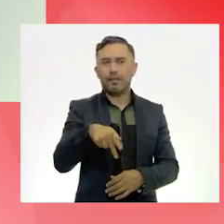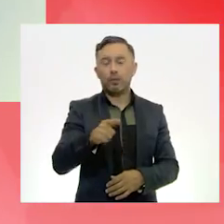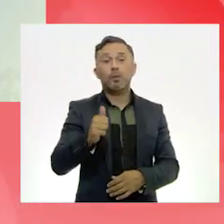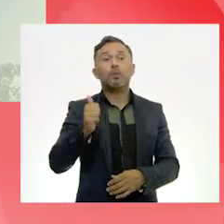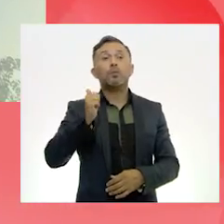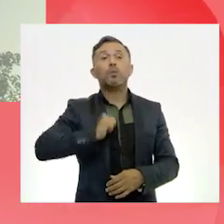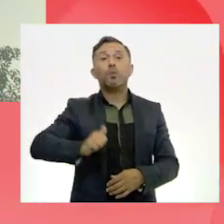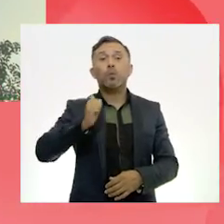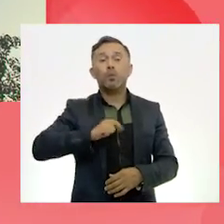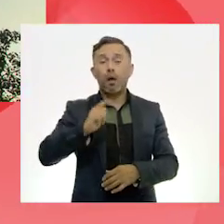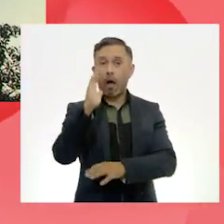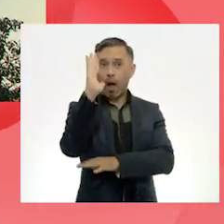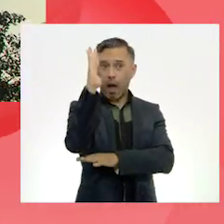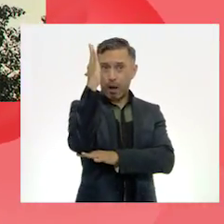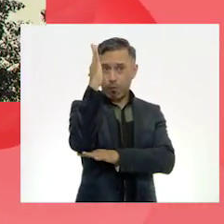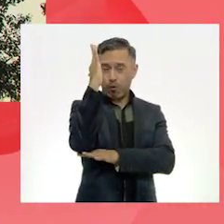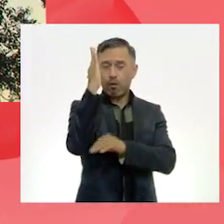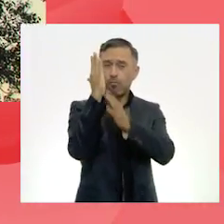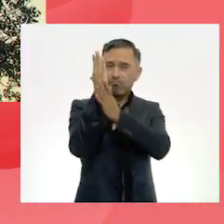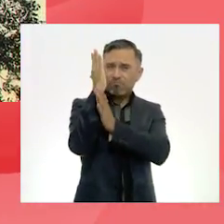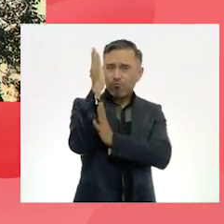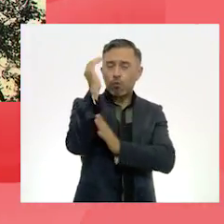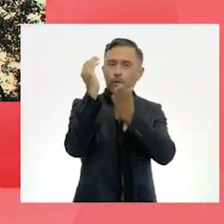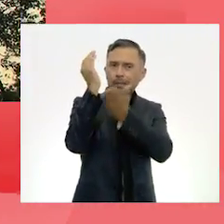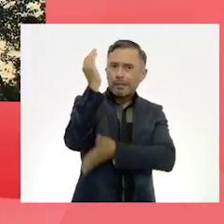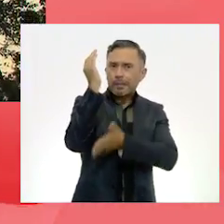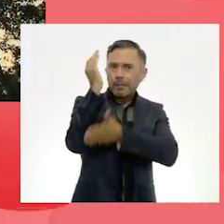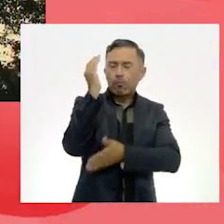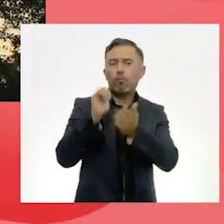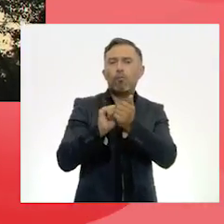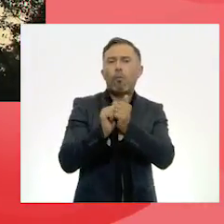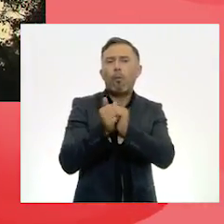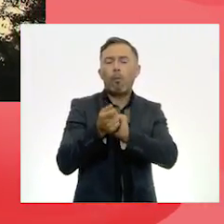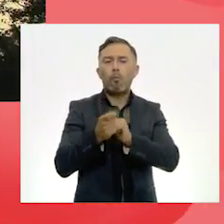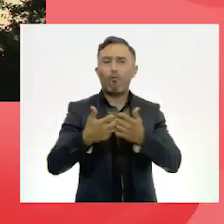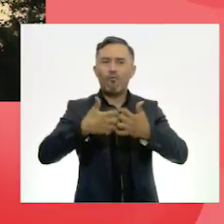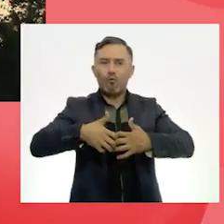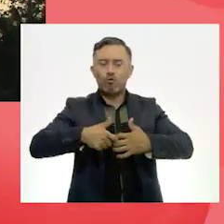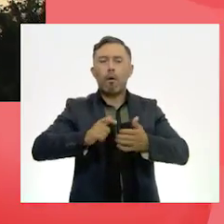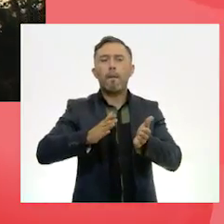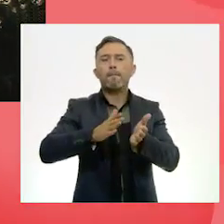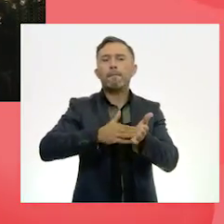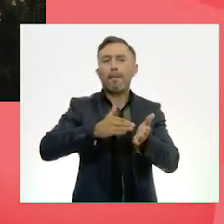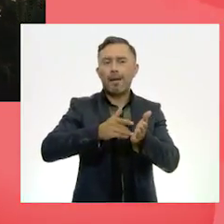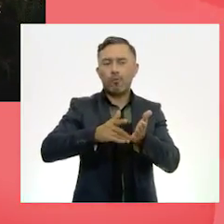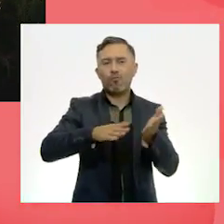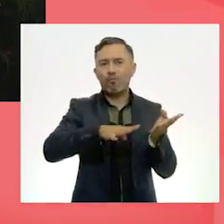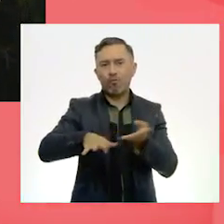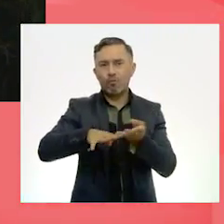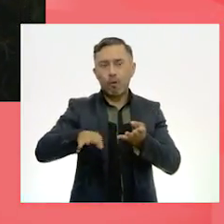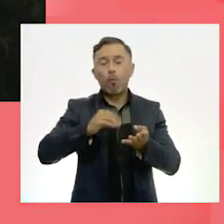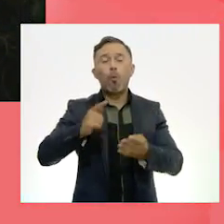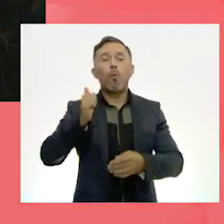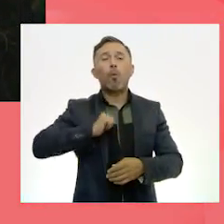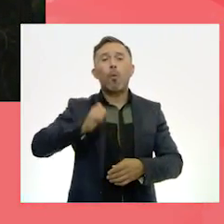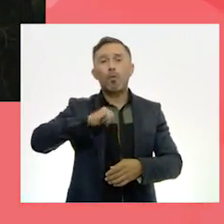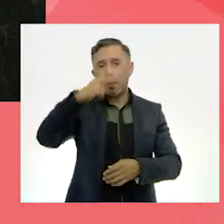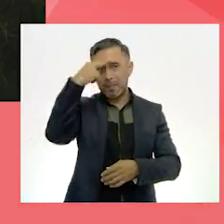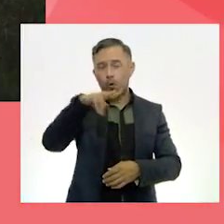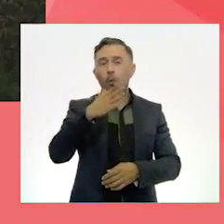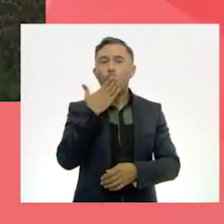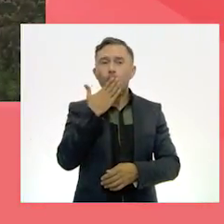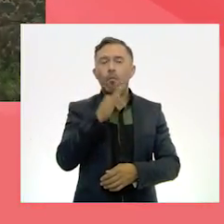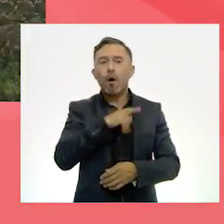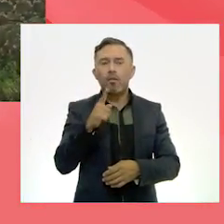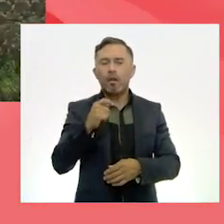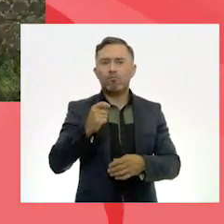árbol se utilizaba para producir papel. El amate fue de gran importancia en el México prehispánico. Con él se elaboraba el atuendo de